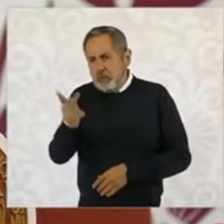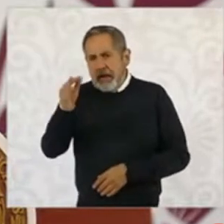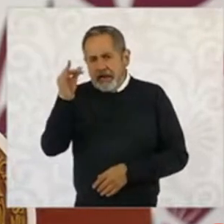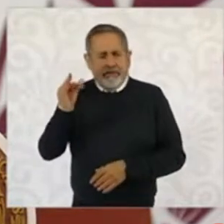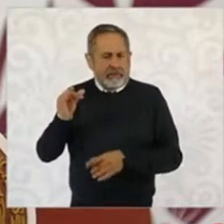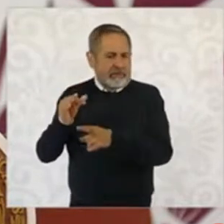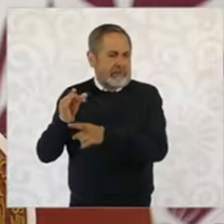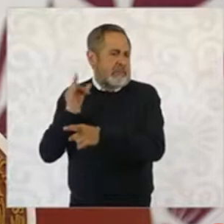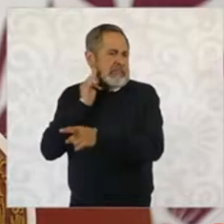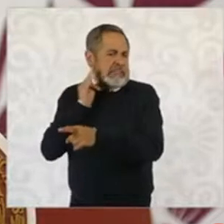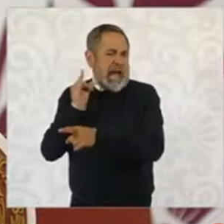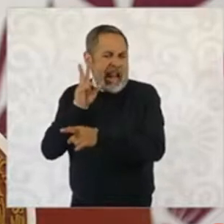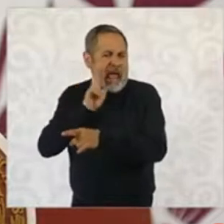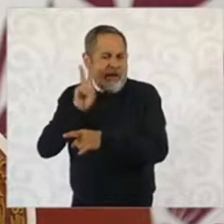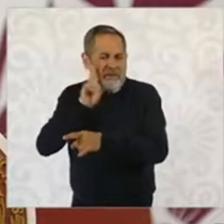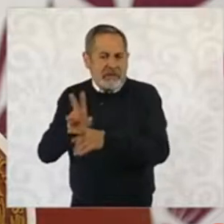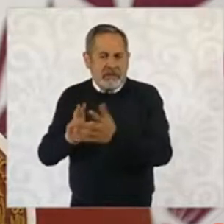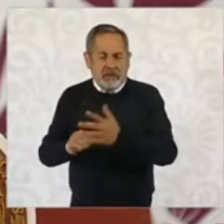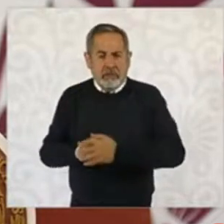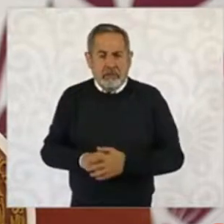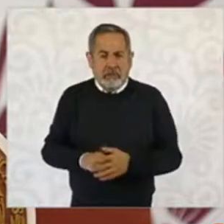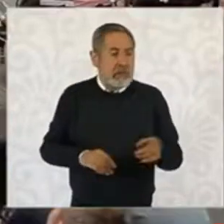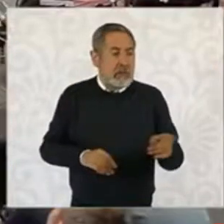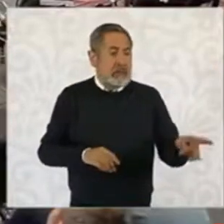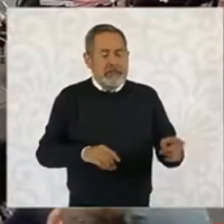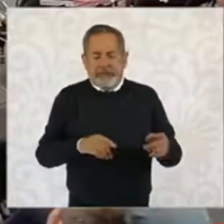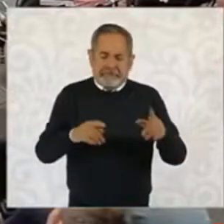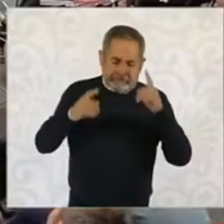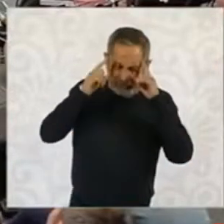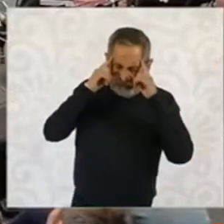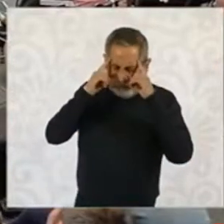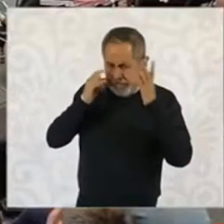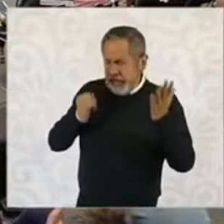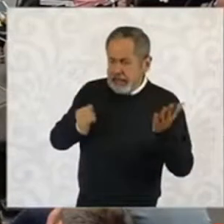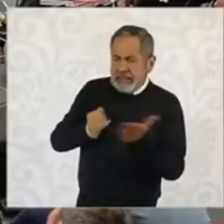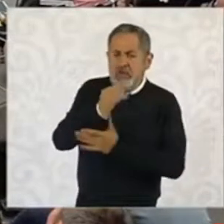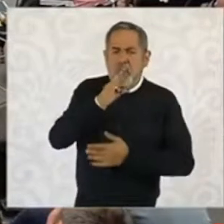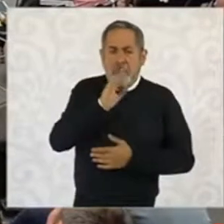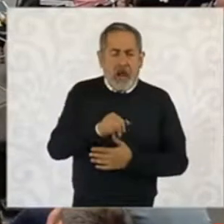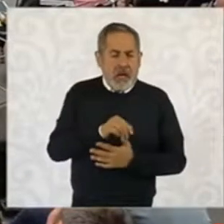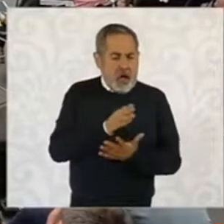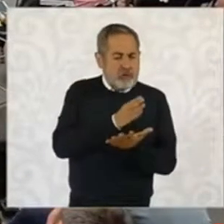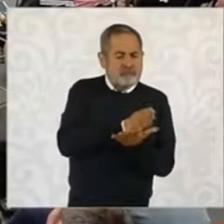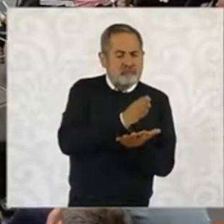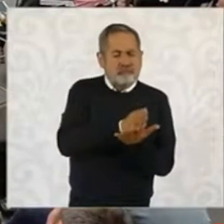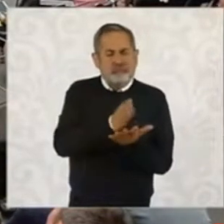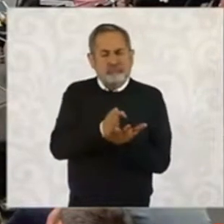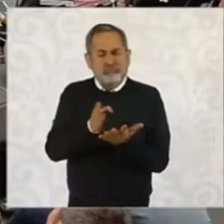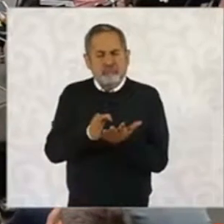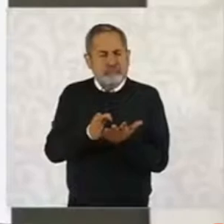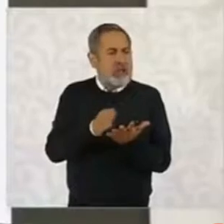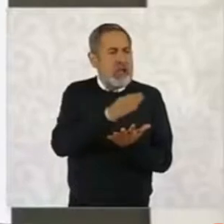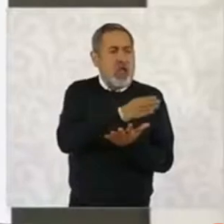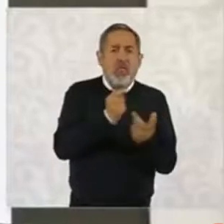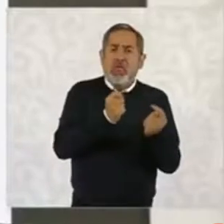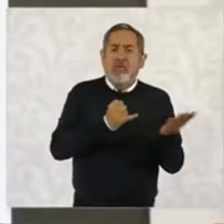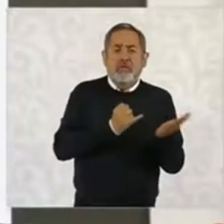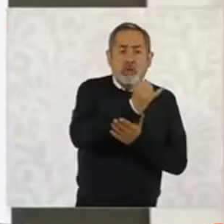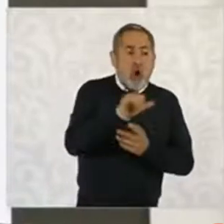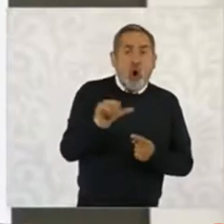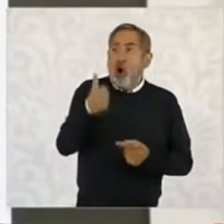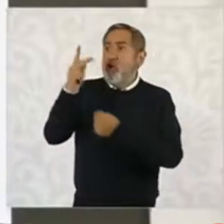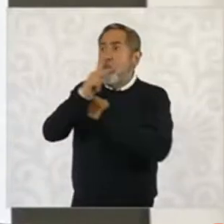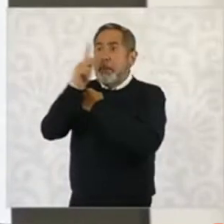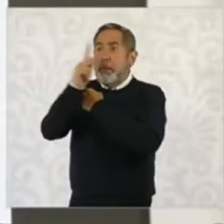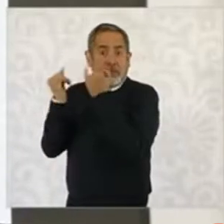digan, bueno, fue una mala decisión, como bien dice Pablo, no era la única propuesta y muchos otros países que tuvieron situaciones